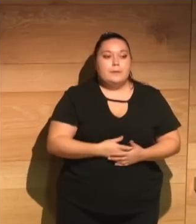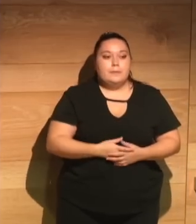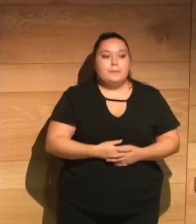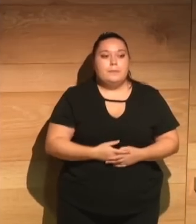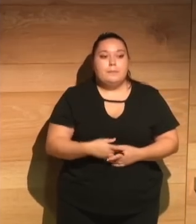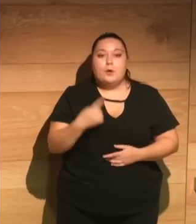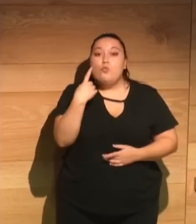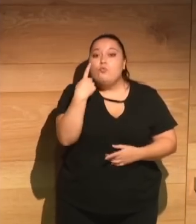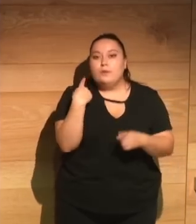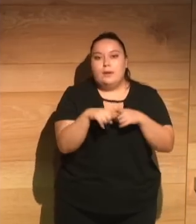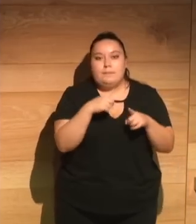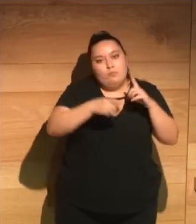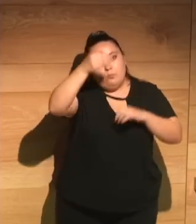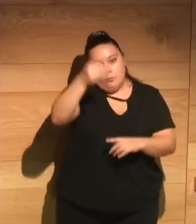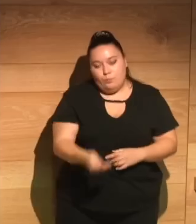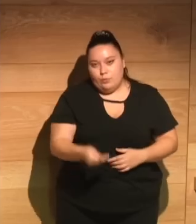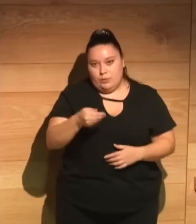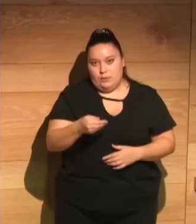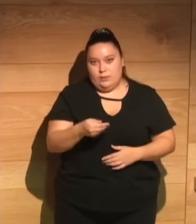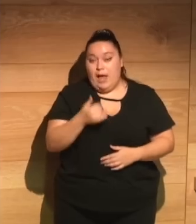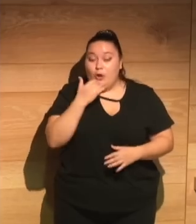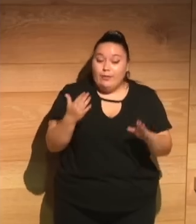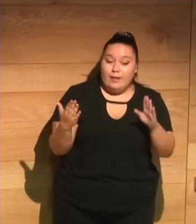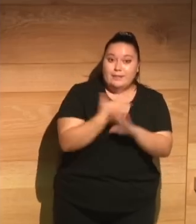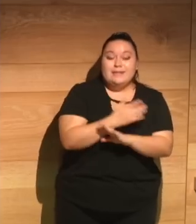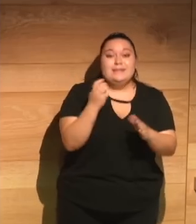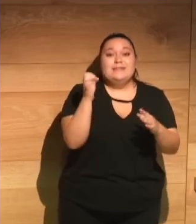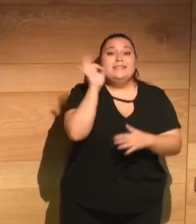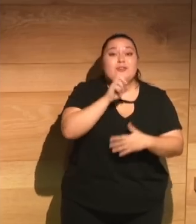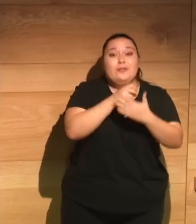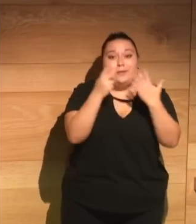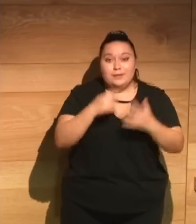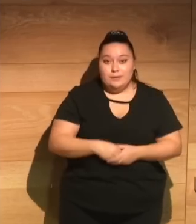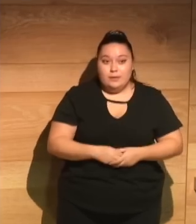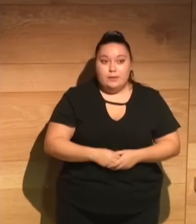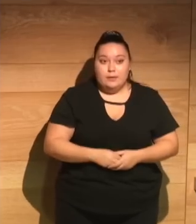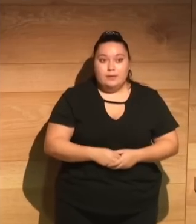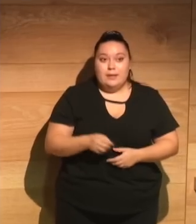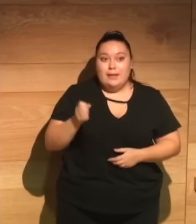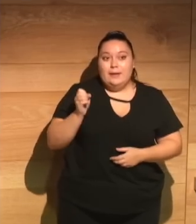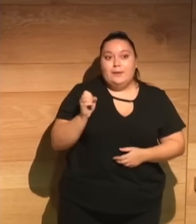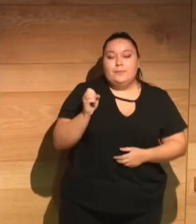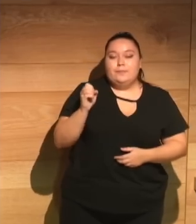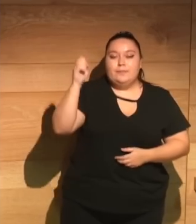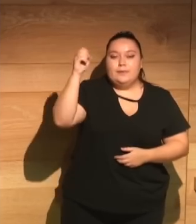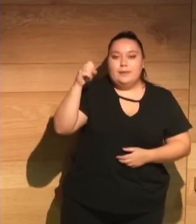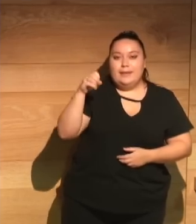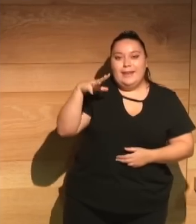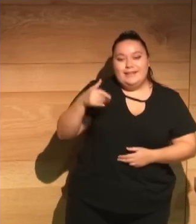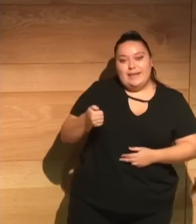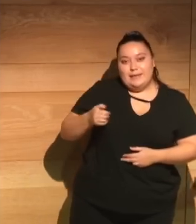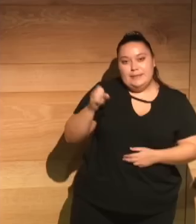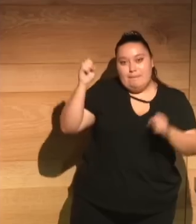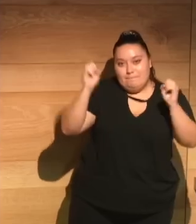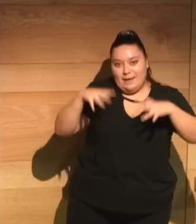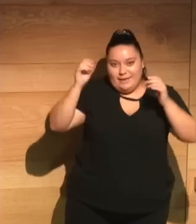hay un elemento absolutamente fundamental que es muy anterior, que es del siglo XVII, y que es la linterna mágica. Y que es